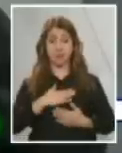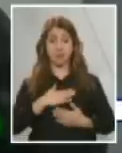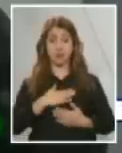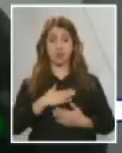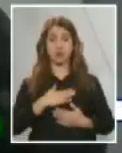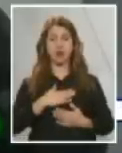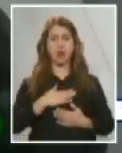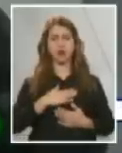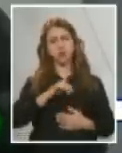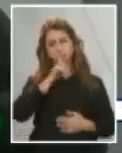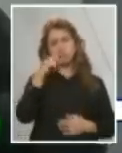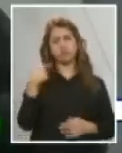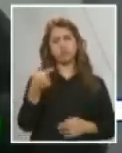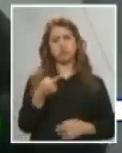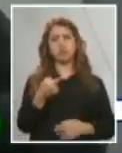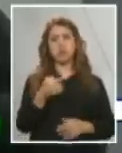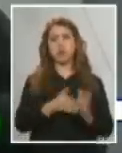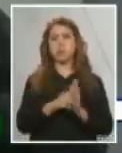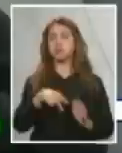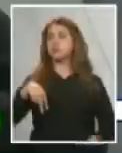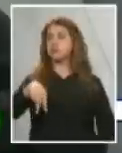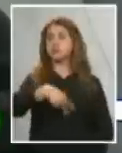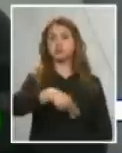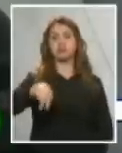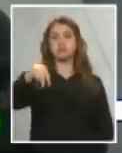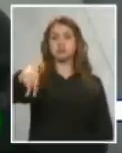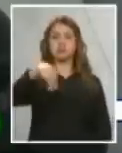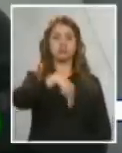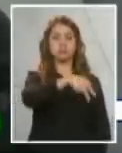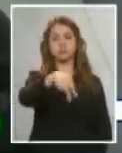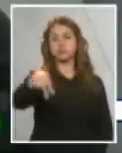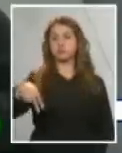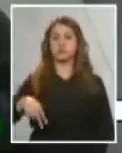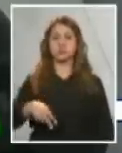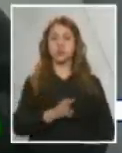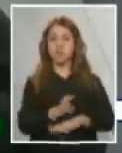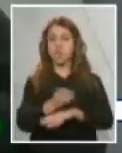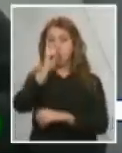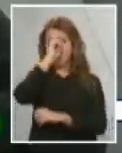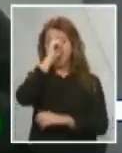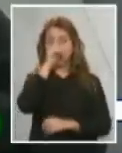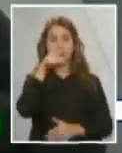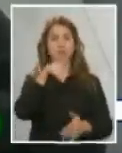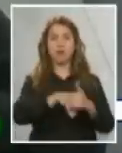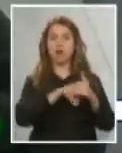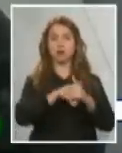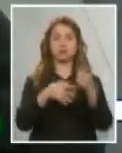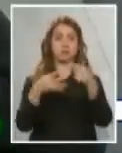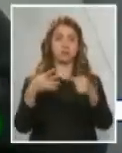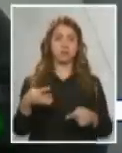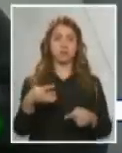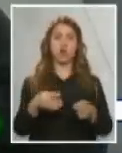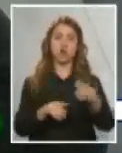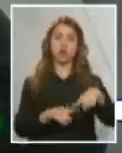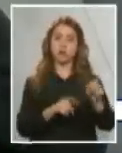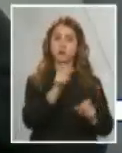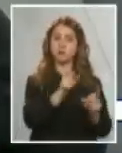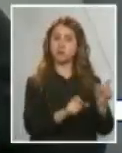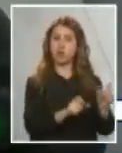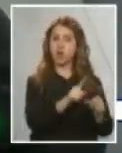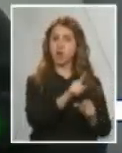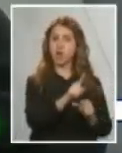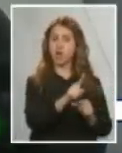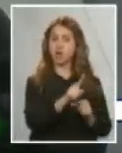tan cotidiano el trasladarse, el llegar al hospital, al banco, etcétera, pero que para otra persona,